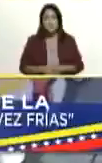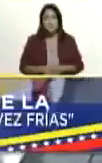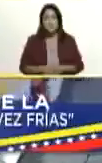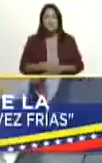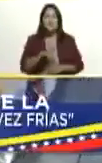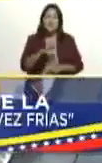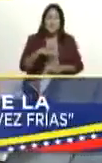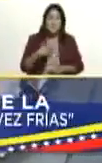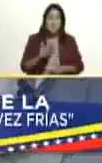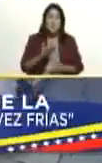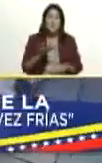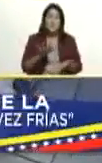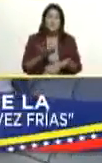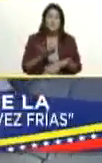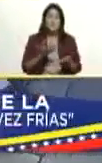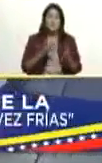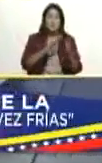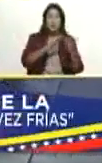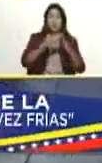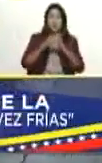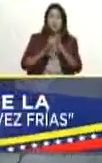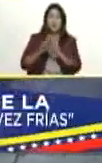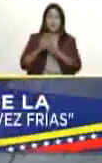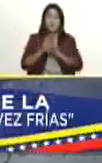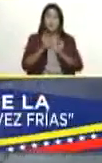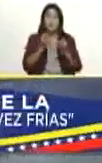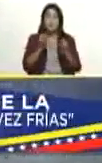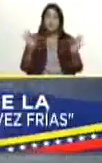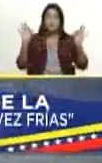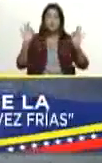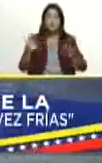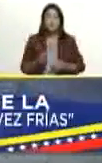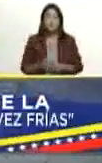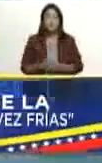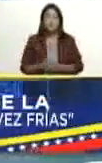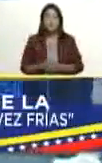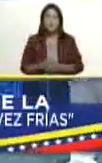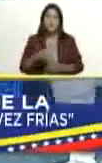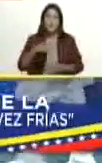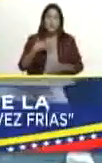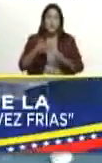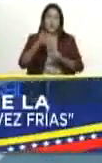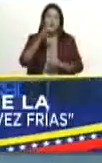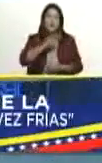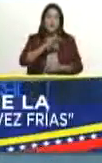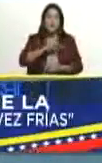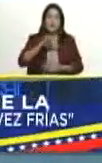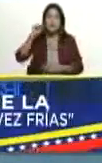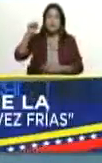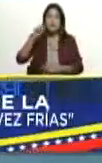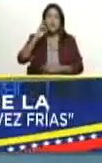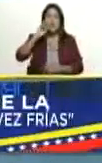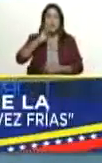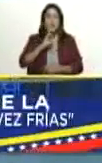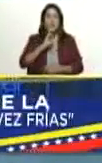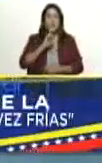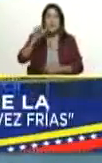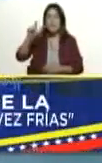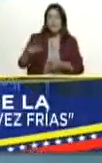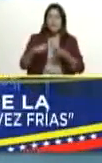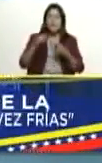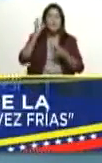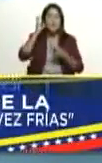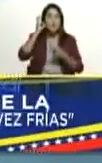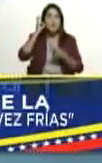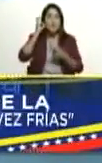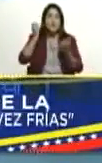desarrollo integral y sustentable de las comunidades para la construcción del Franklin socialismo bolivariano. Franklin Abdías Espinosa Caidana, licenciado en fisioterapia.